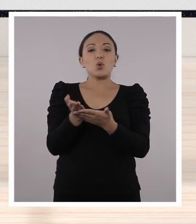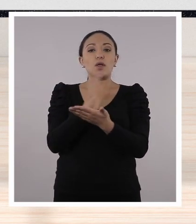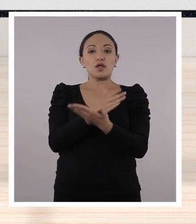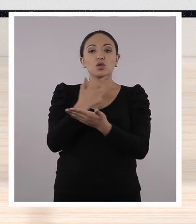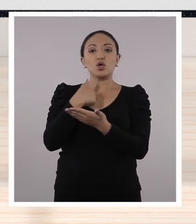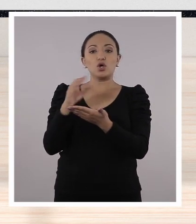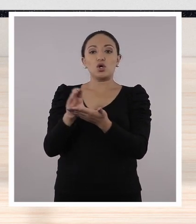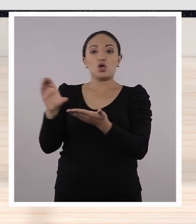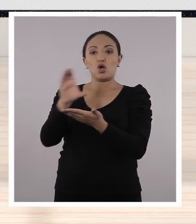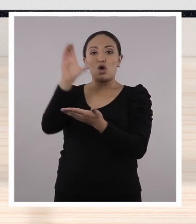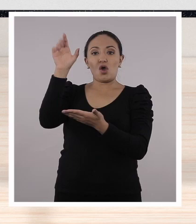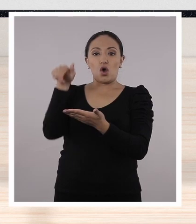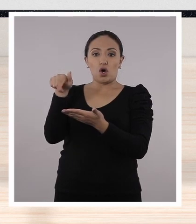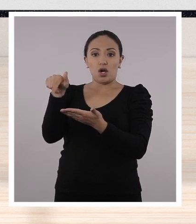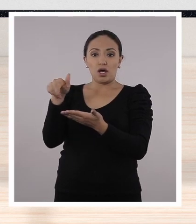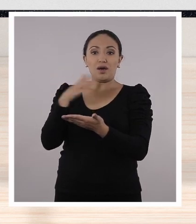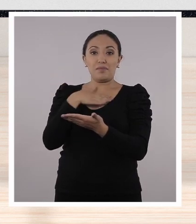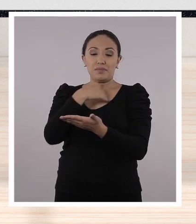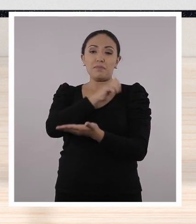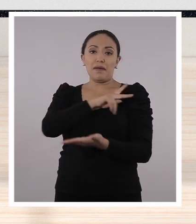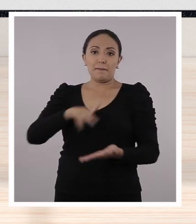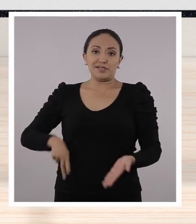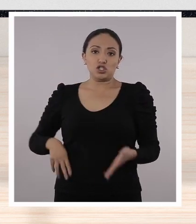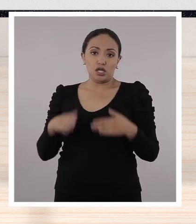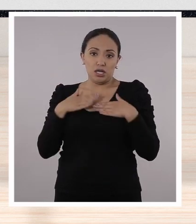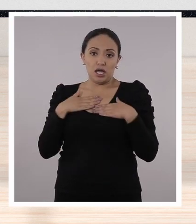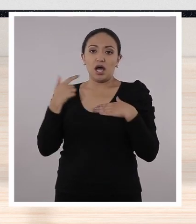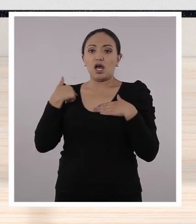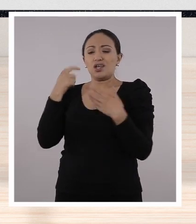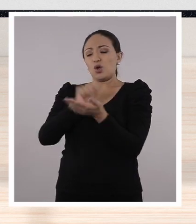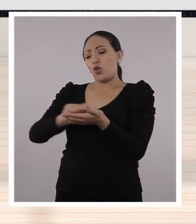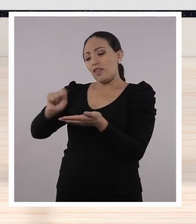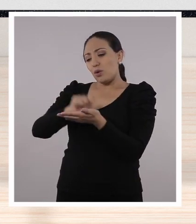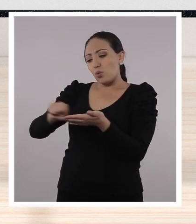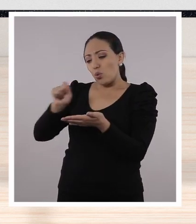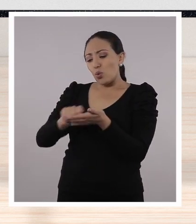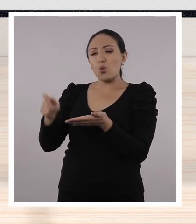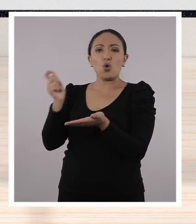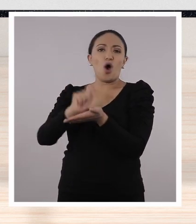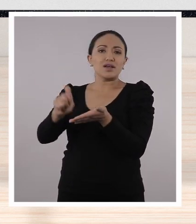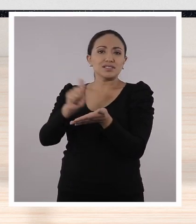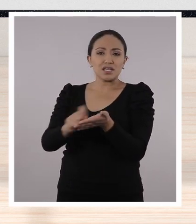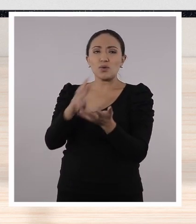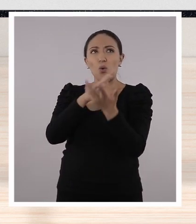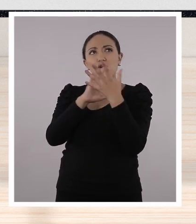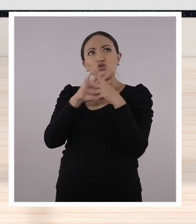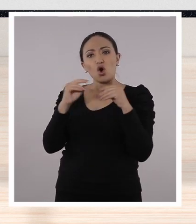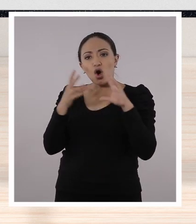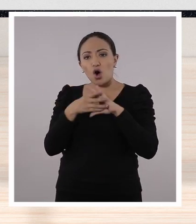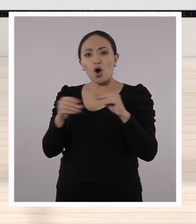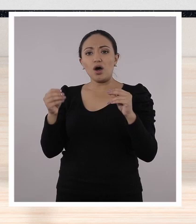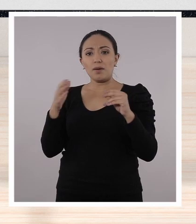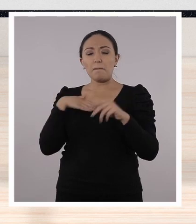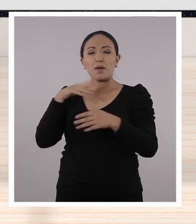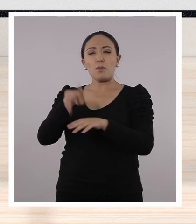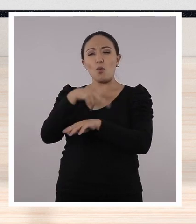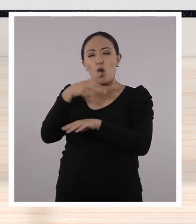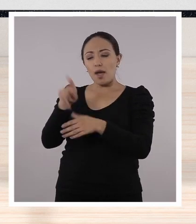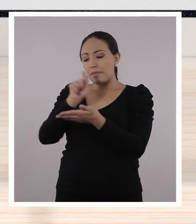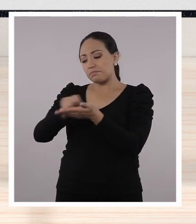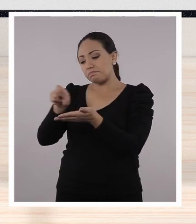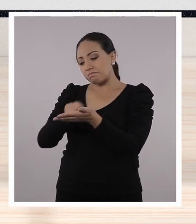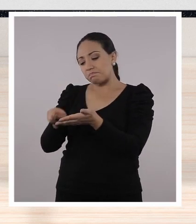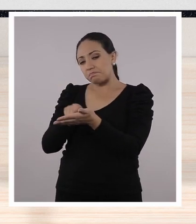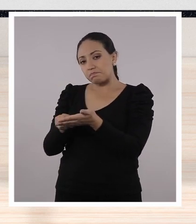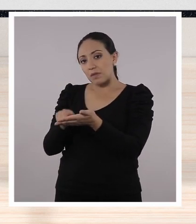de cuando estaba en el colegio. Mi cuaderno personal. Aquí yo dibujaba, escribía historias. Aquí